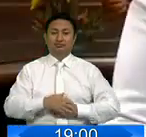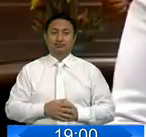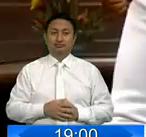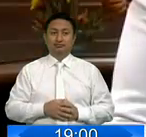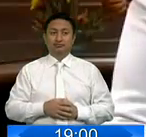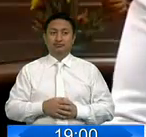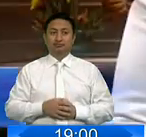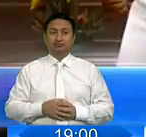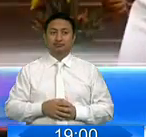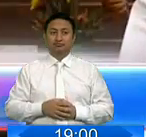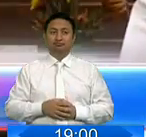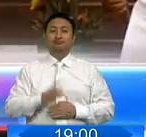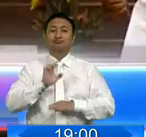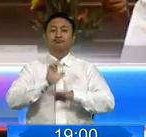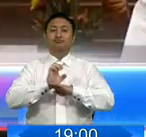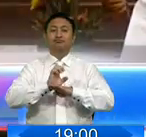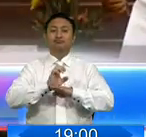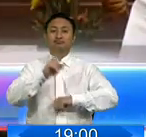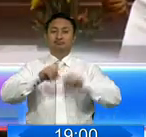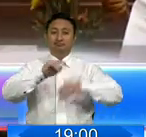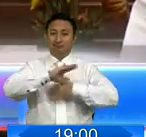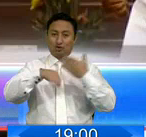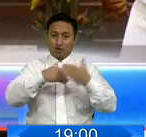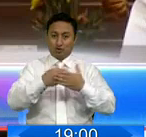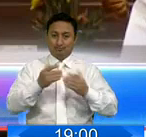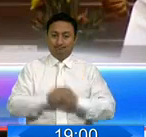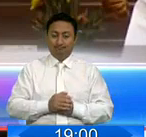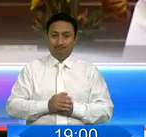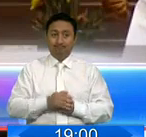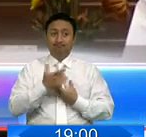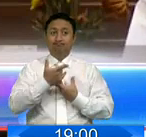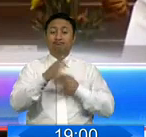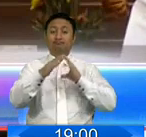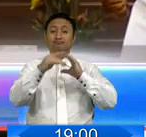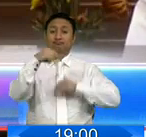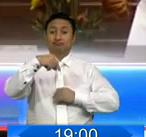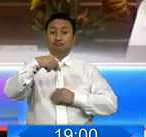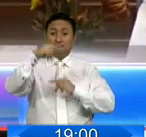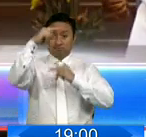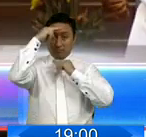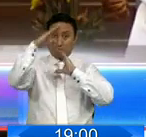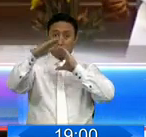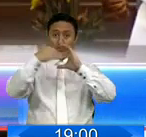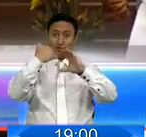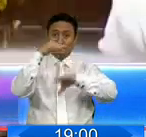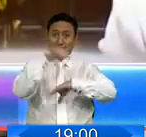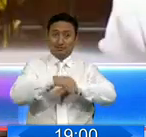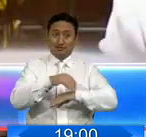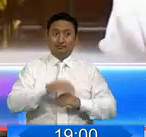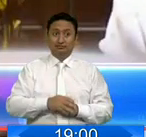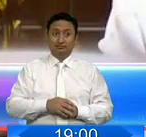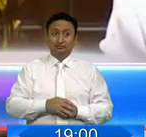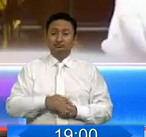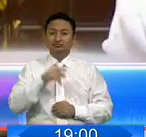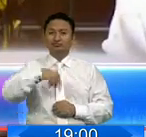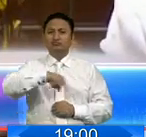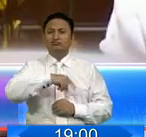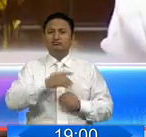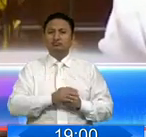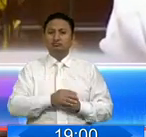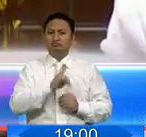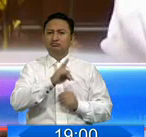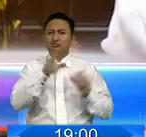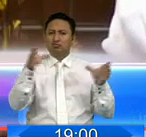Queridas ecuatorianos y ecuatorianas. El video fue remitido hasta la redacción de nuestro noticiero en horas de la tarde. En la parte medular,